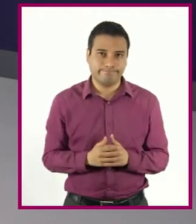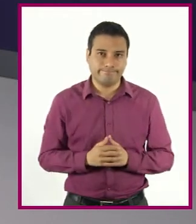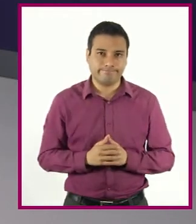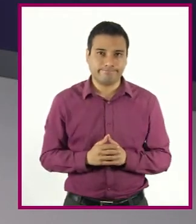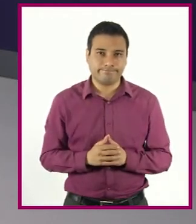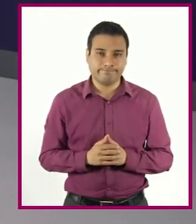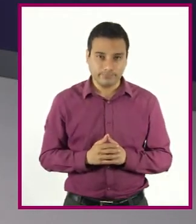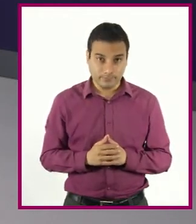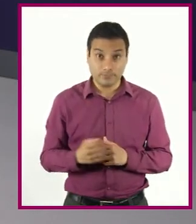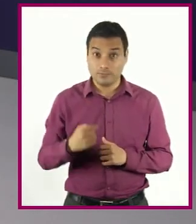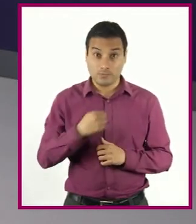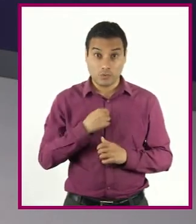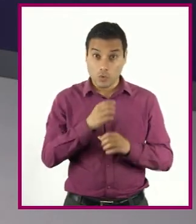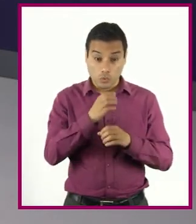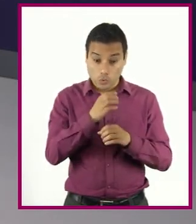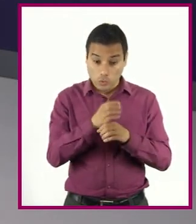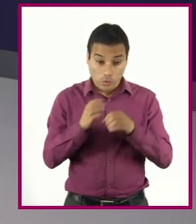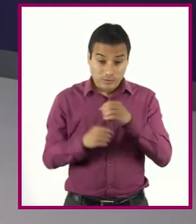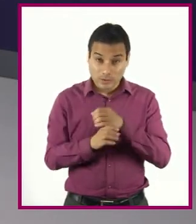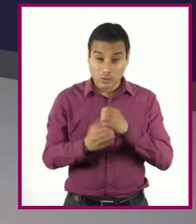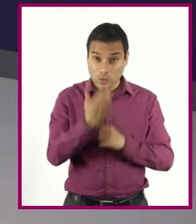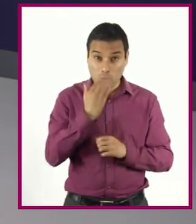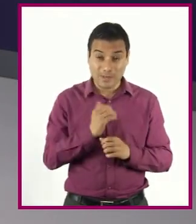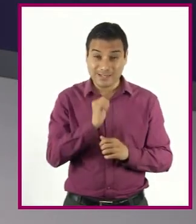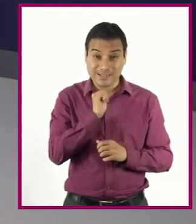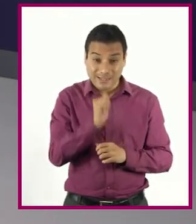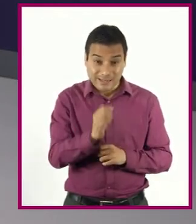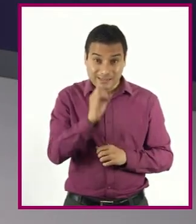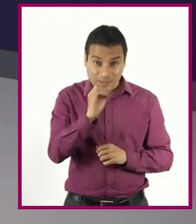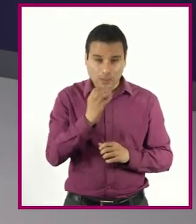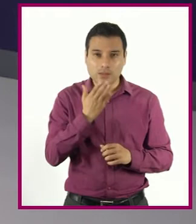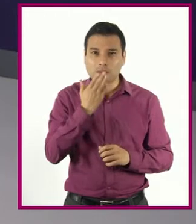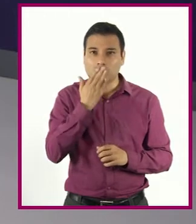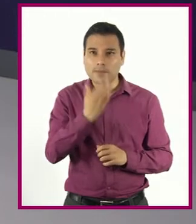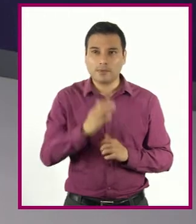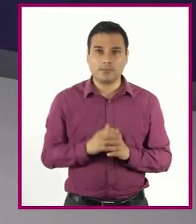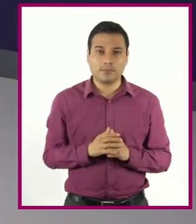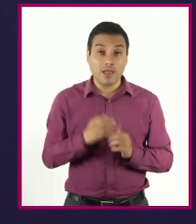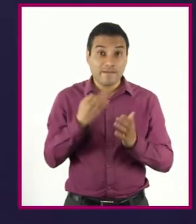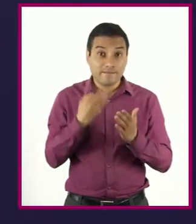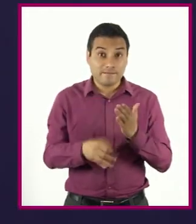no tener nada o 0 que tener un faltante de 6.